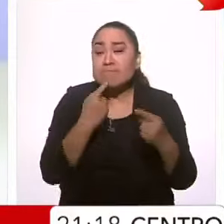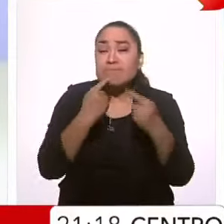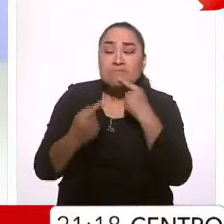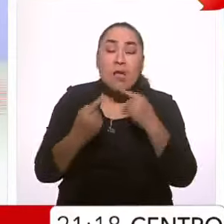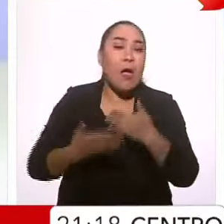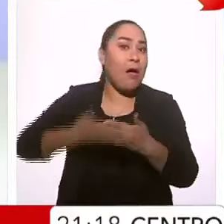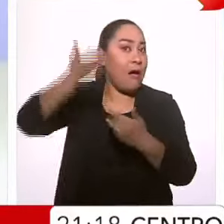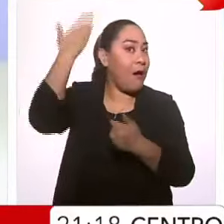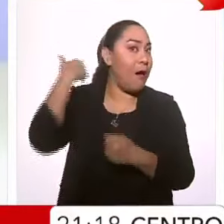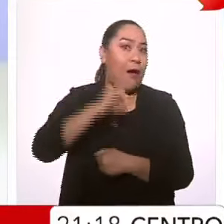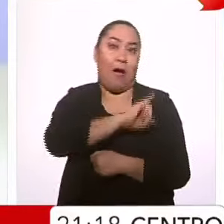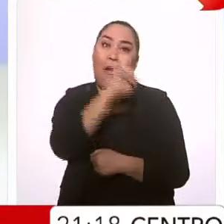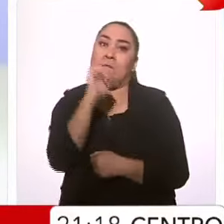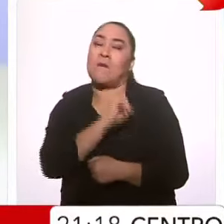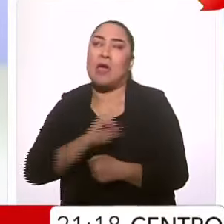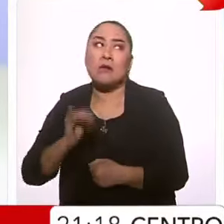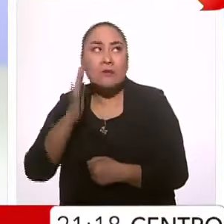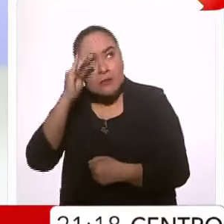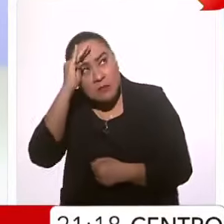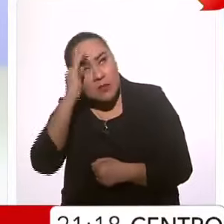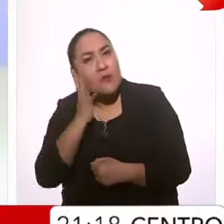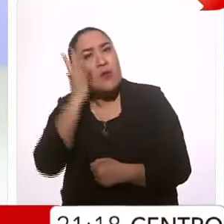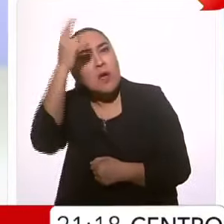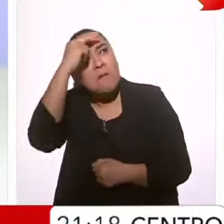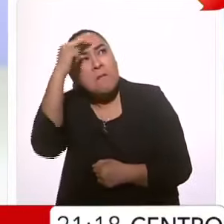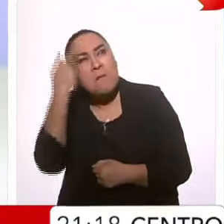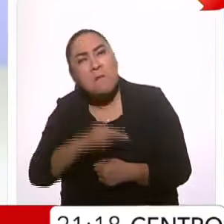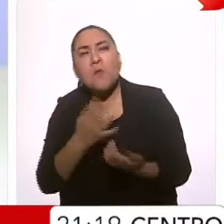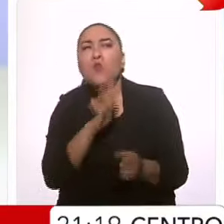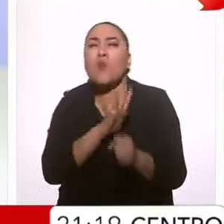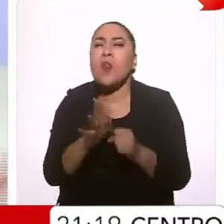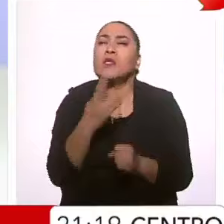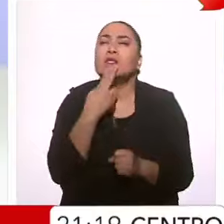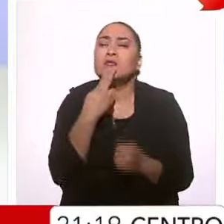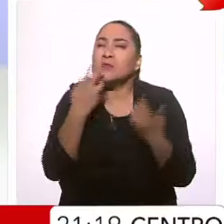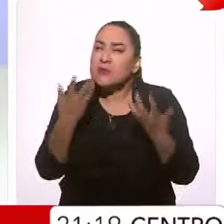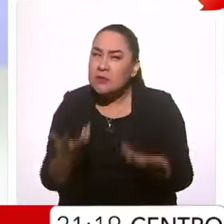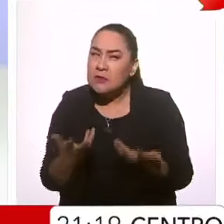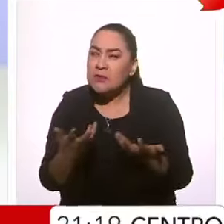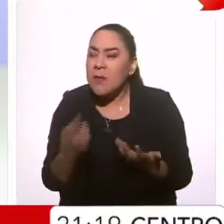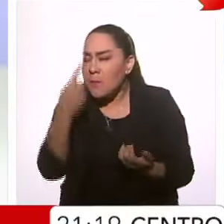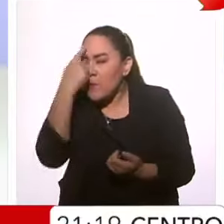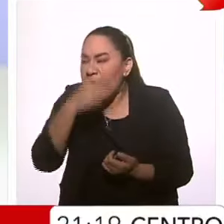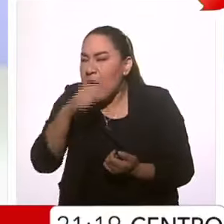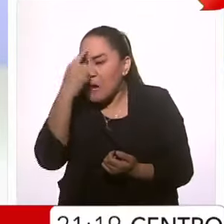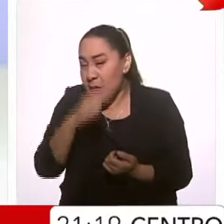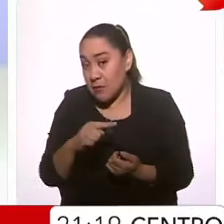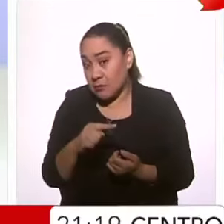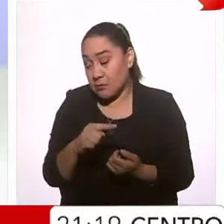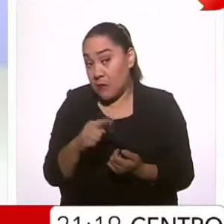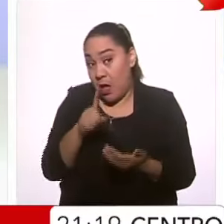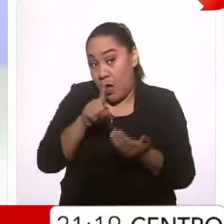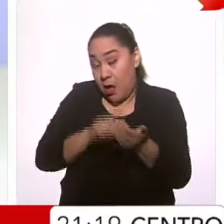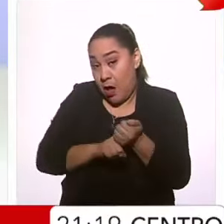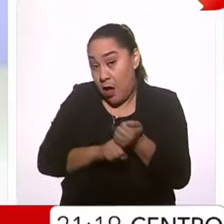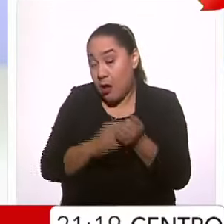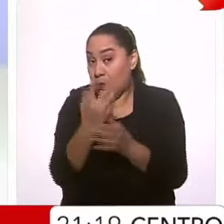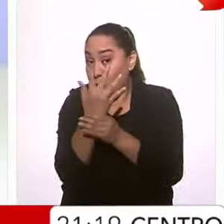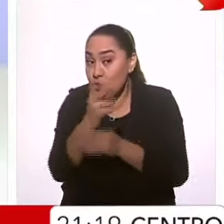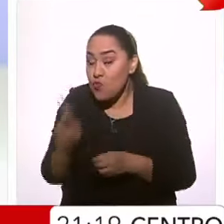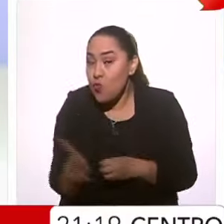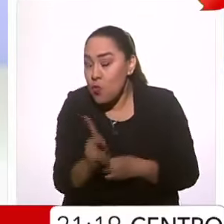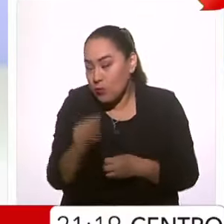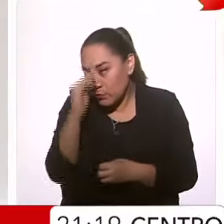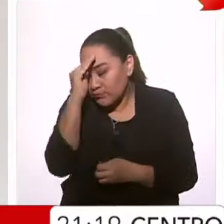historia. ¿Qué México queremos? ¿Para quién lo queremos? Pero quien en el fondo está de la decisión va a ser el propio